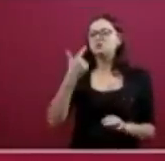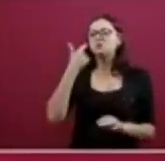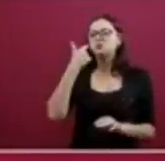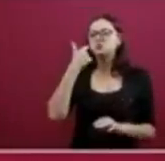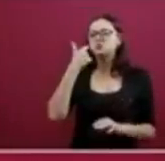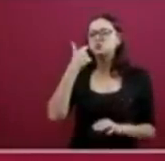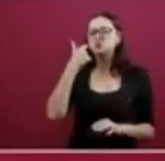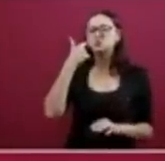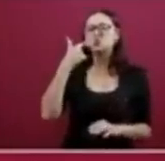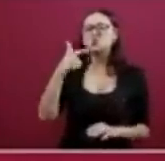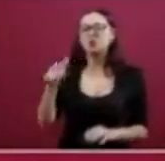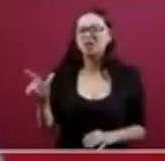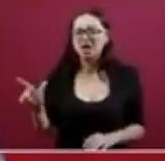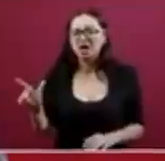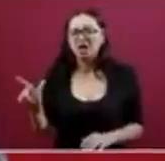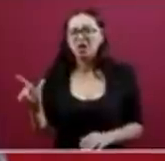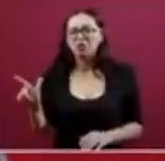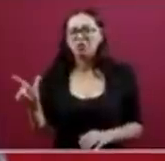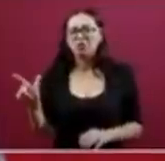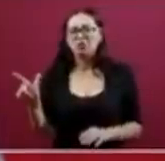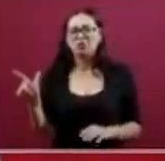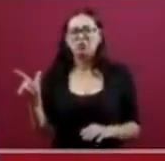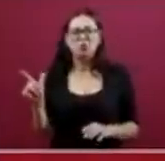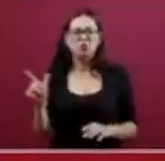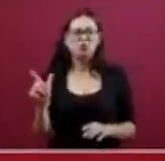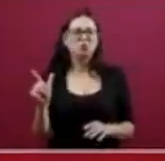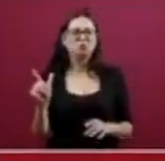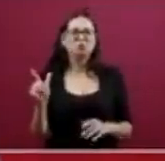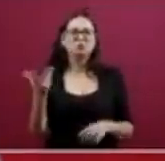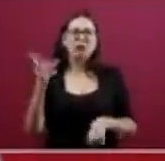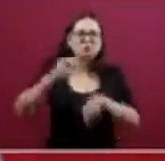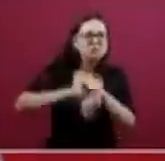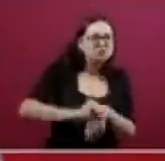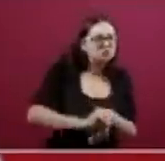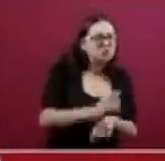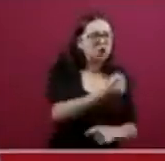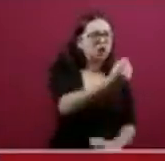porque al momento que empecemos con excepciones,